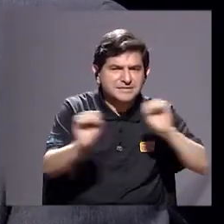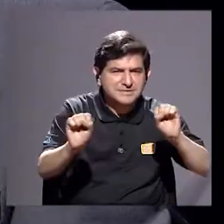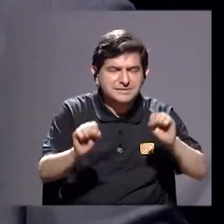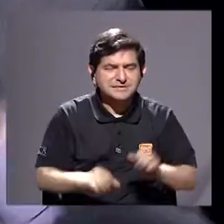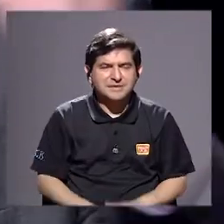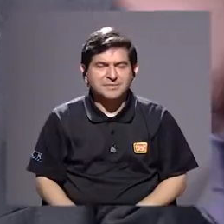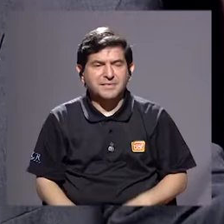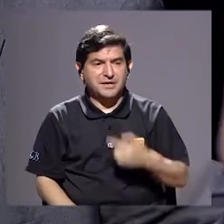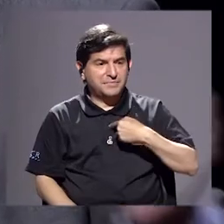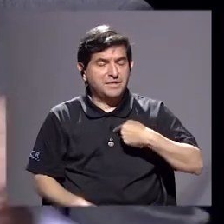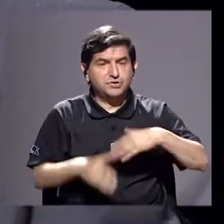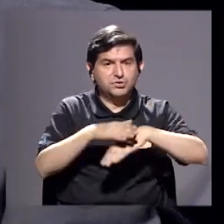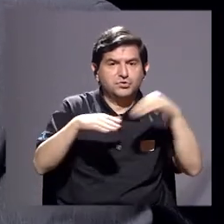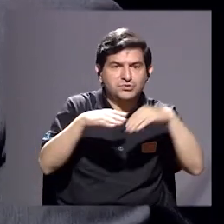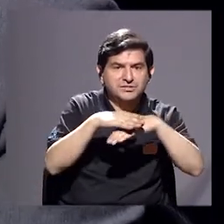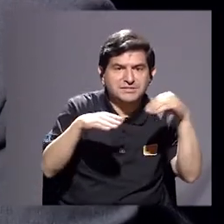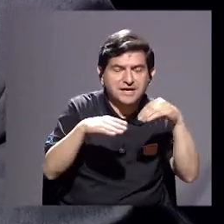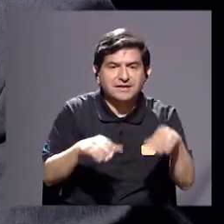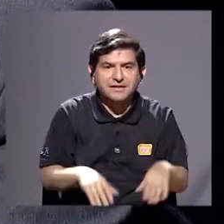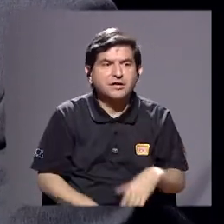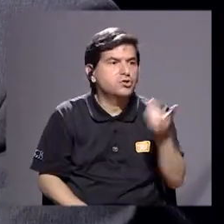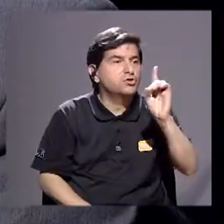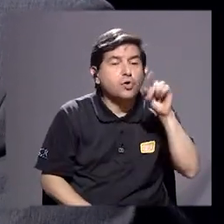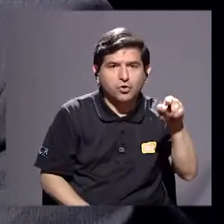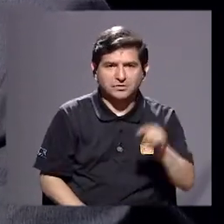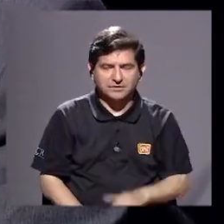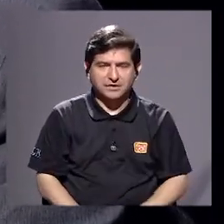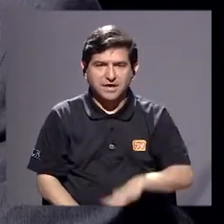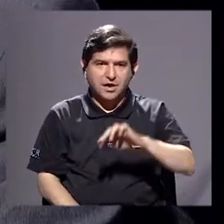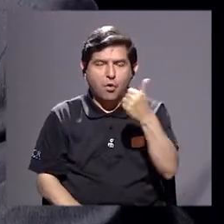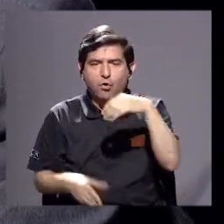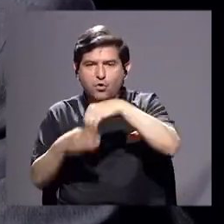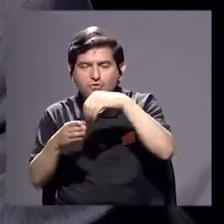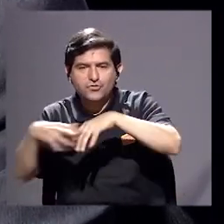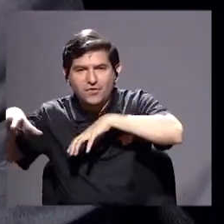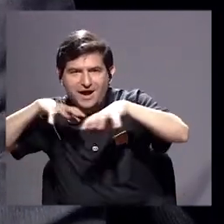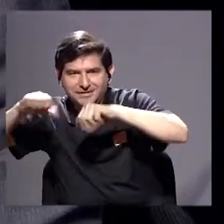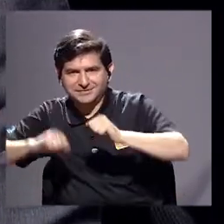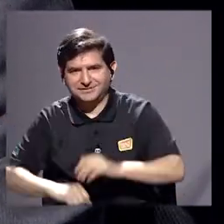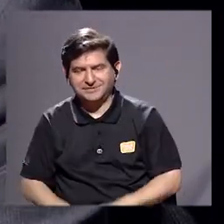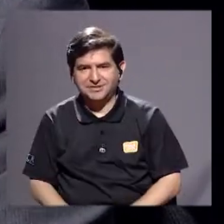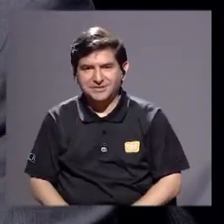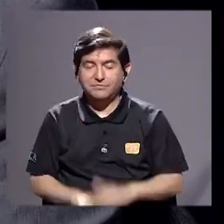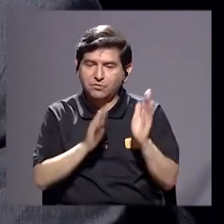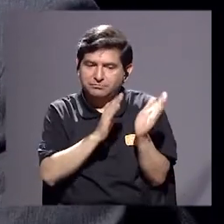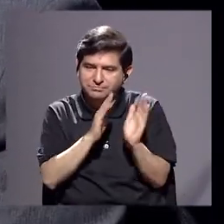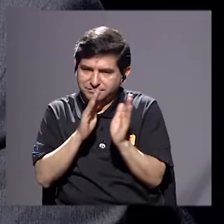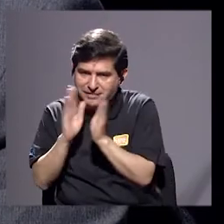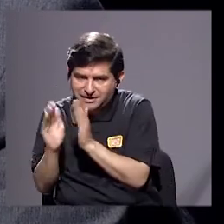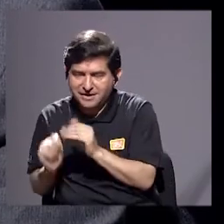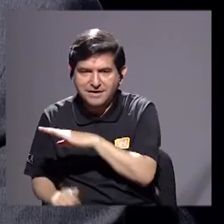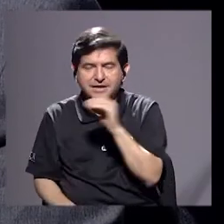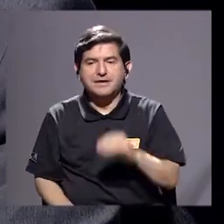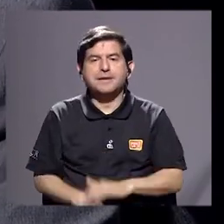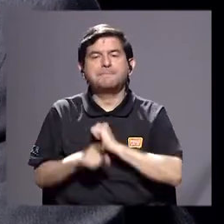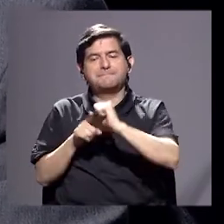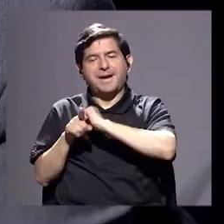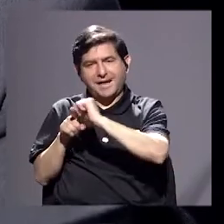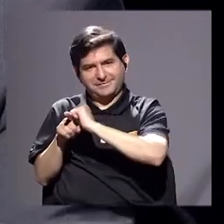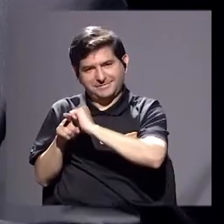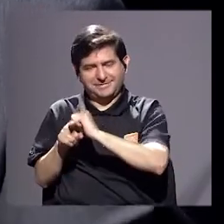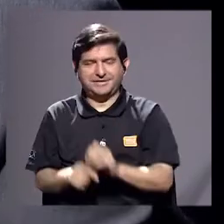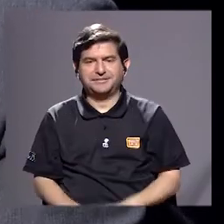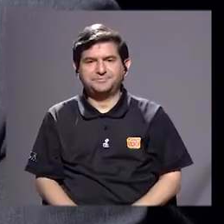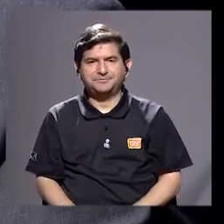por dónde voy saber que mi vida es segura y todo el otro componente que es el componente activo que tiene que ver con la organización y la práctica